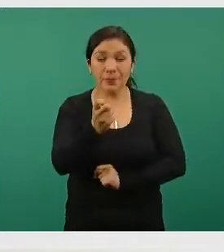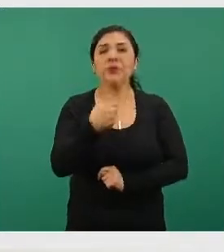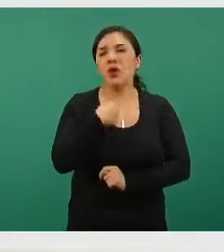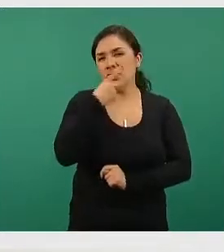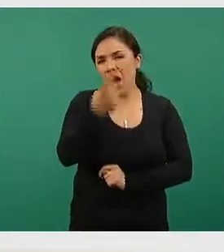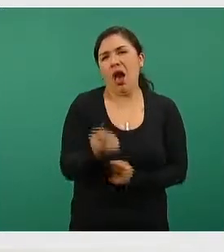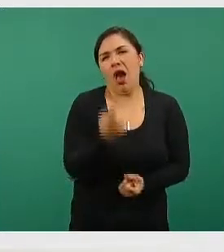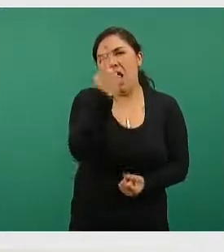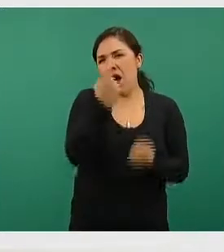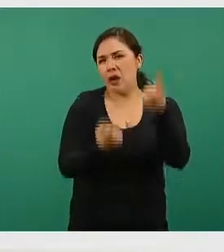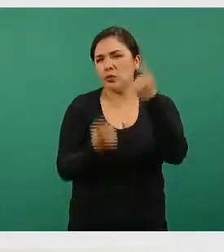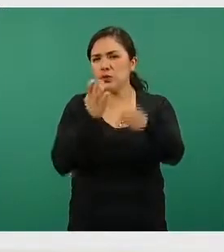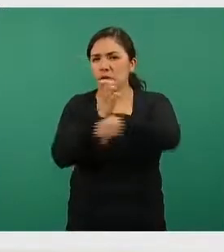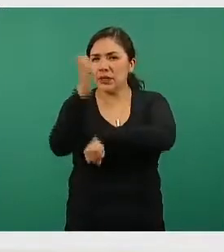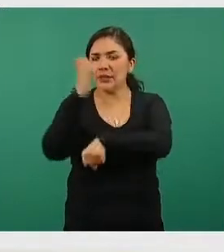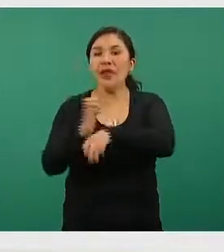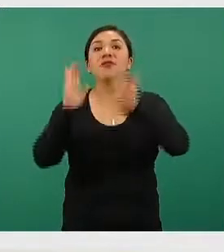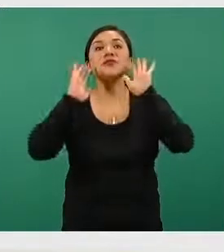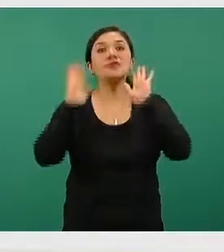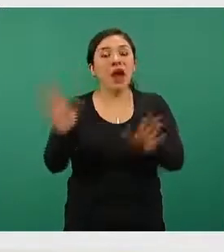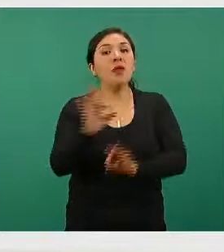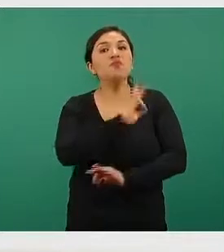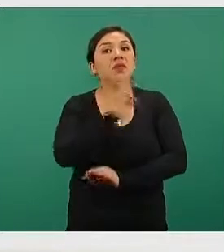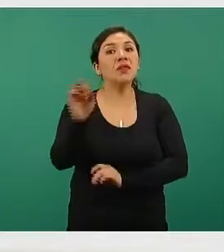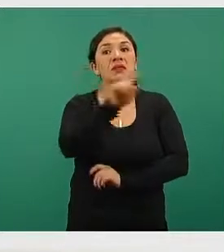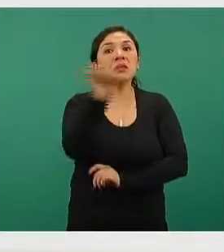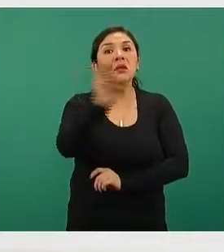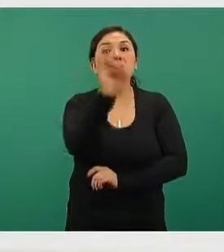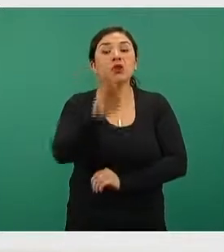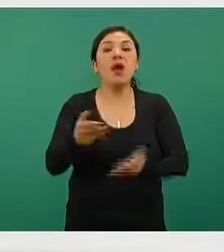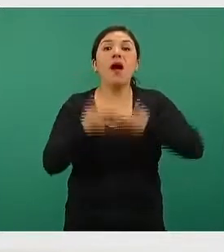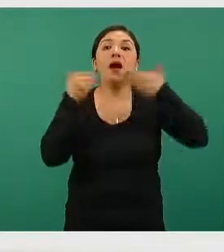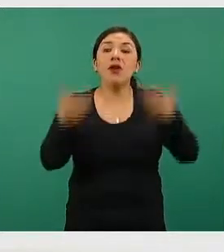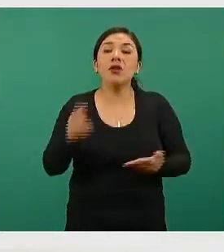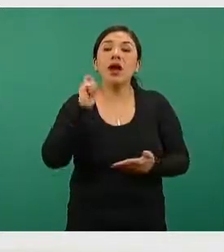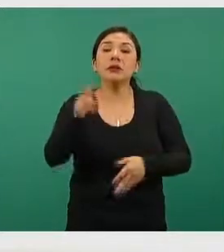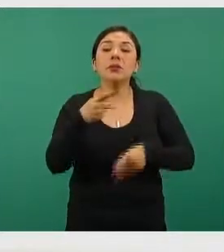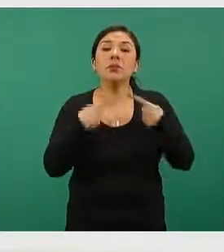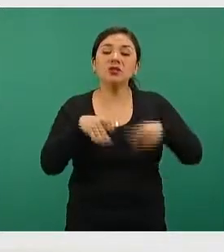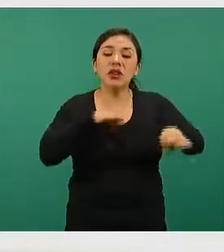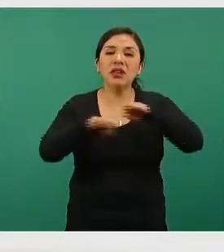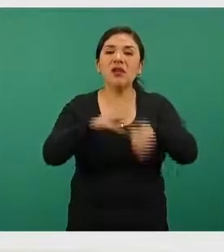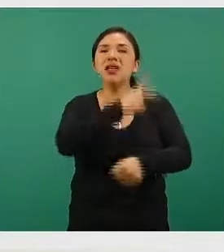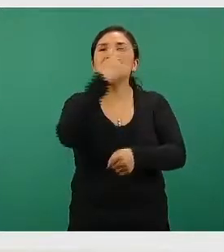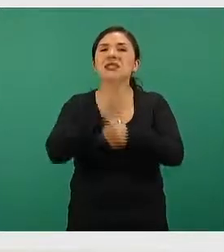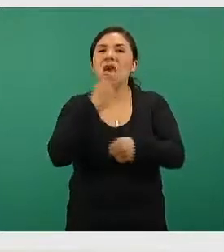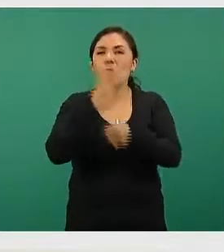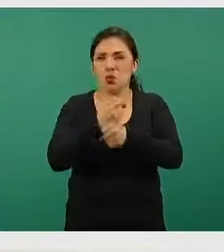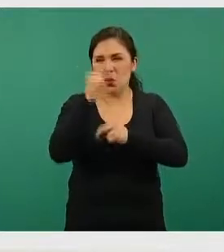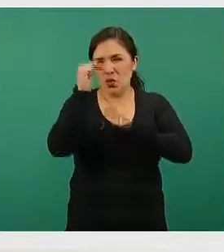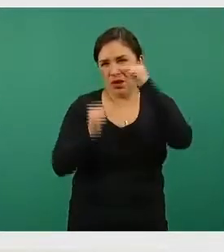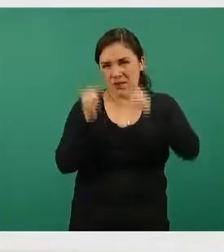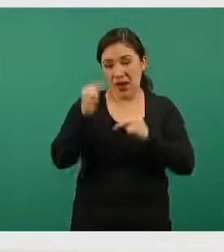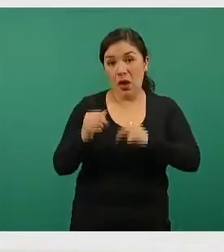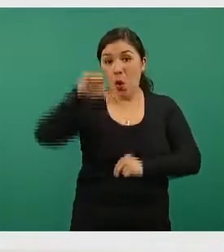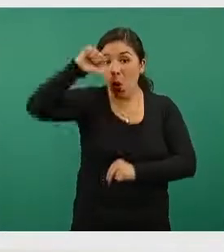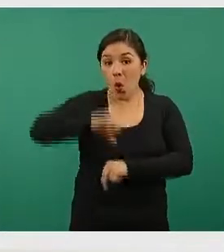entidades inclusive ya lograron ese objetivo y empezaron ahora con trabajadores de la salud de segunda línea, y hasta el día de hoy